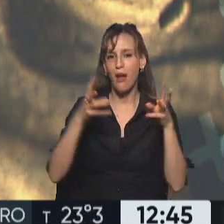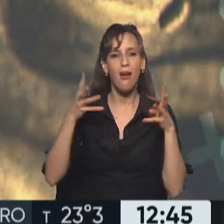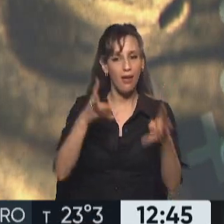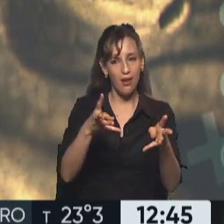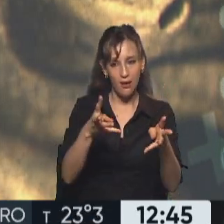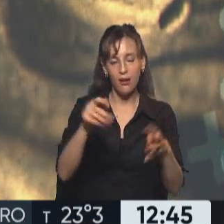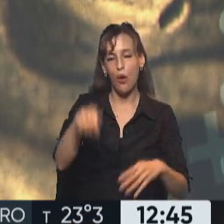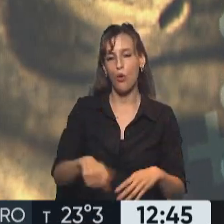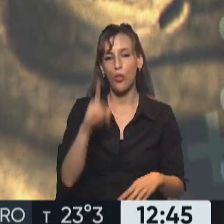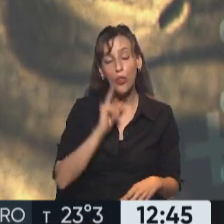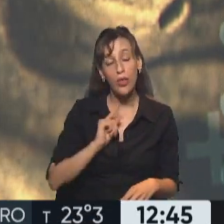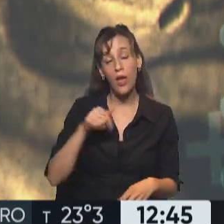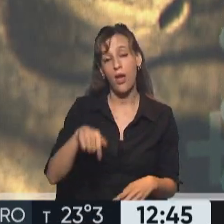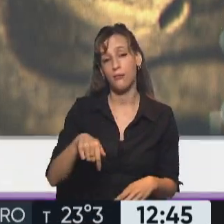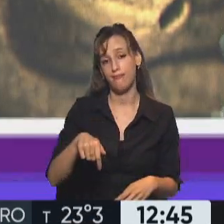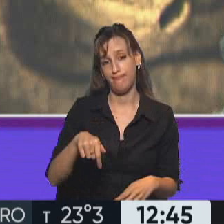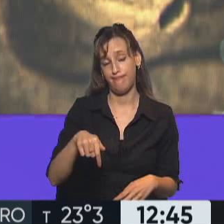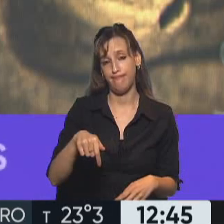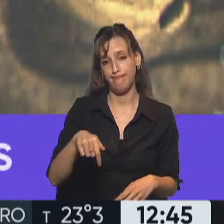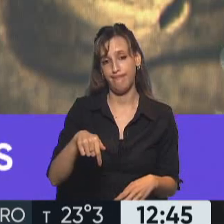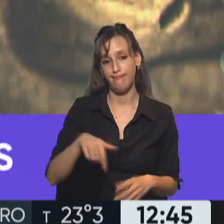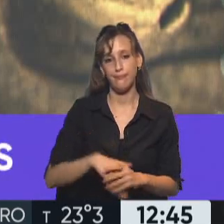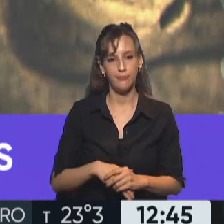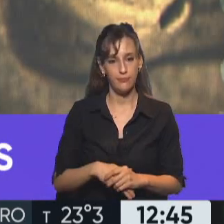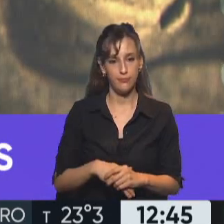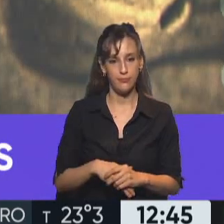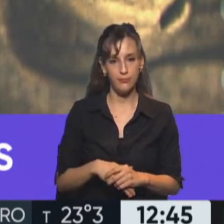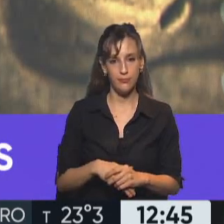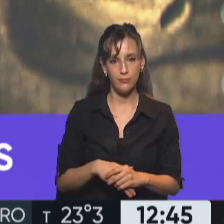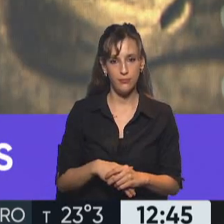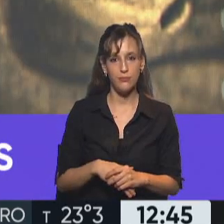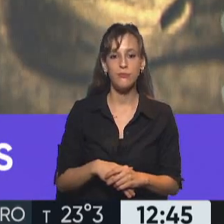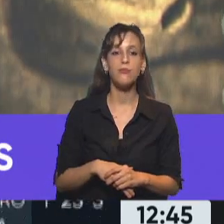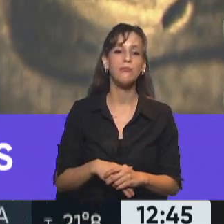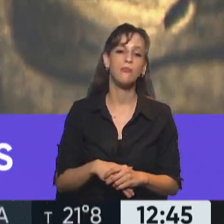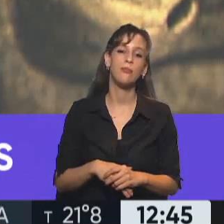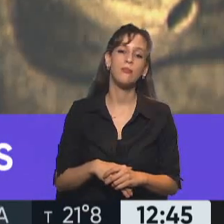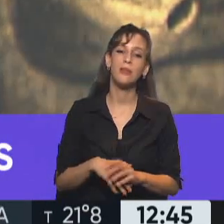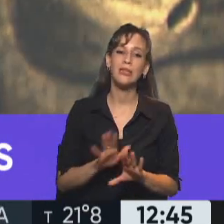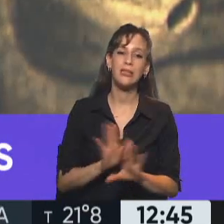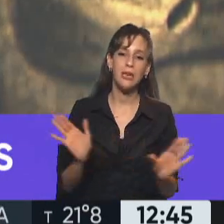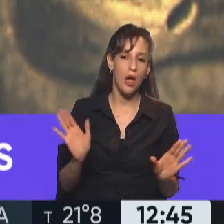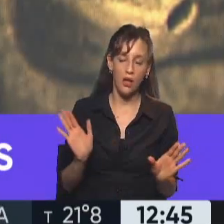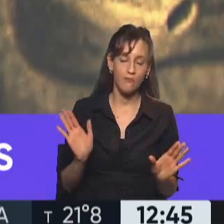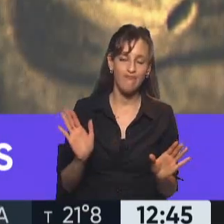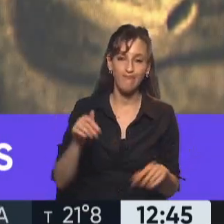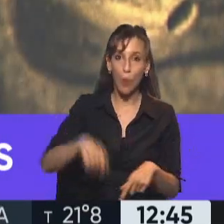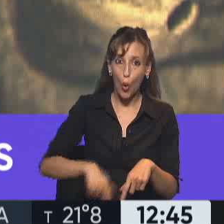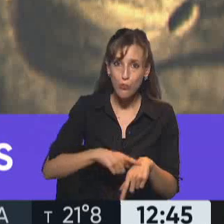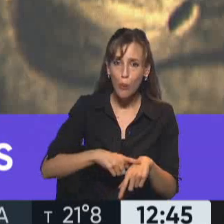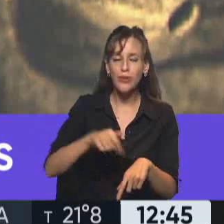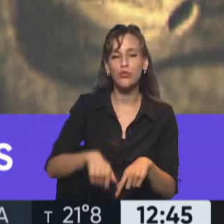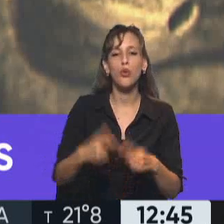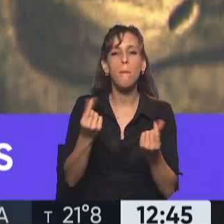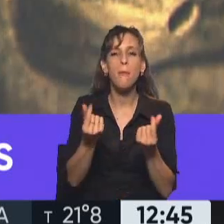viviendo, presenciando en realidad por los medios, está ya afectando el precio de lo